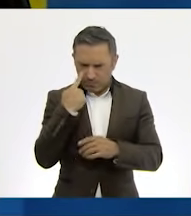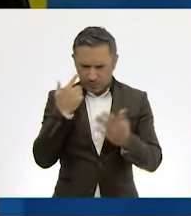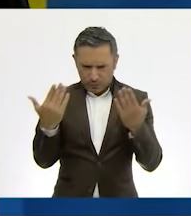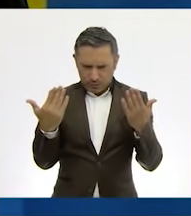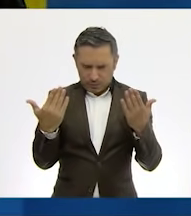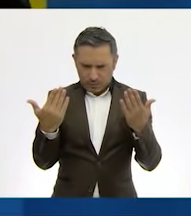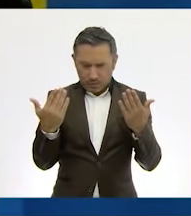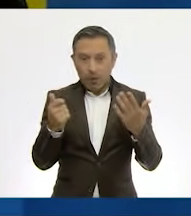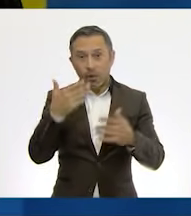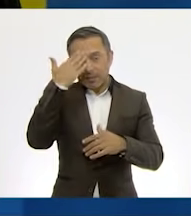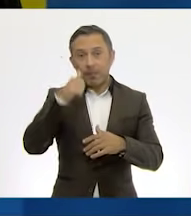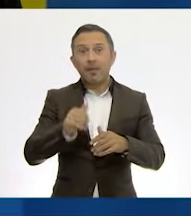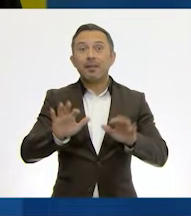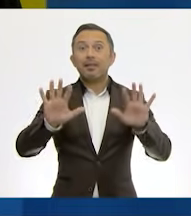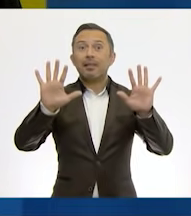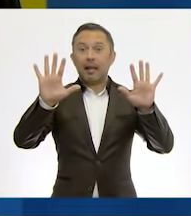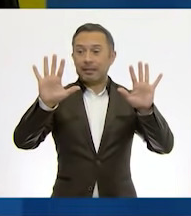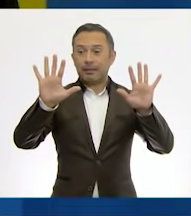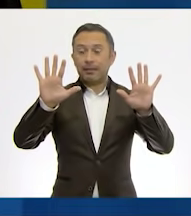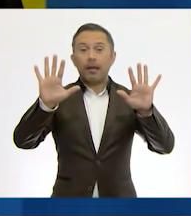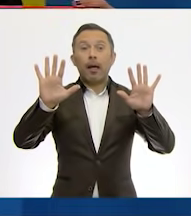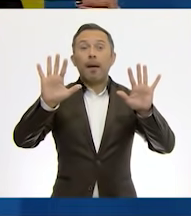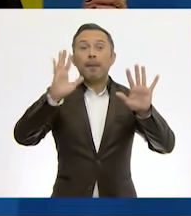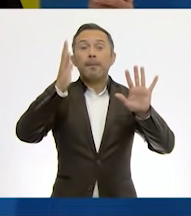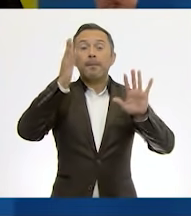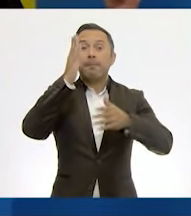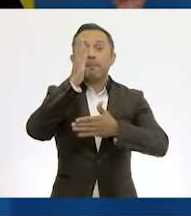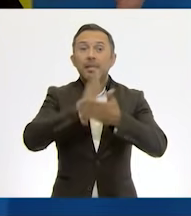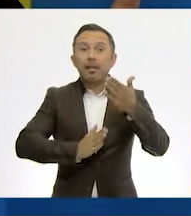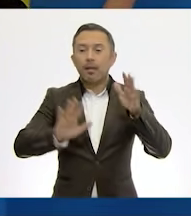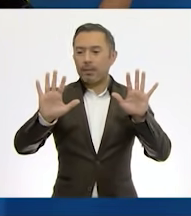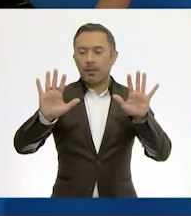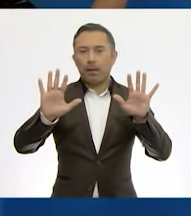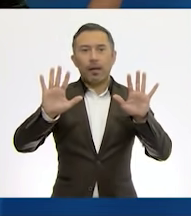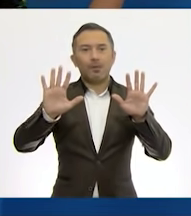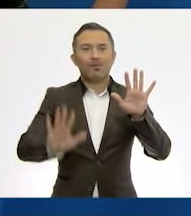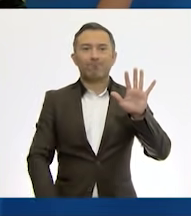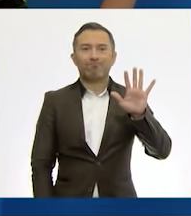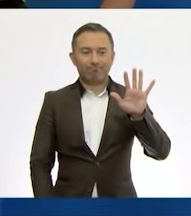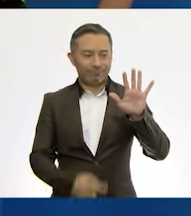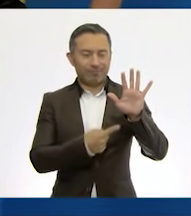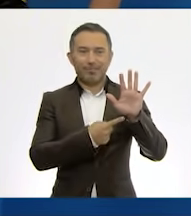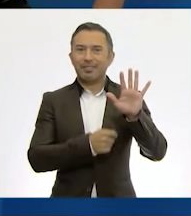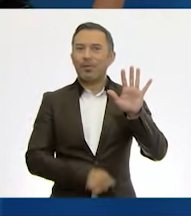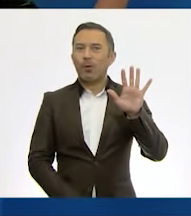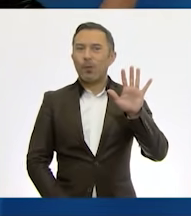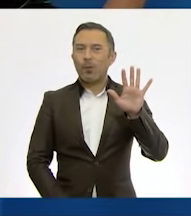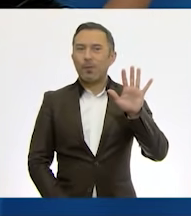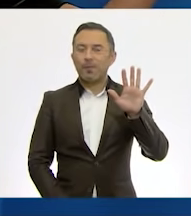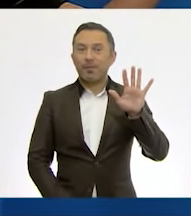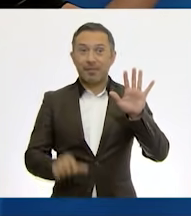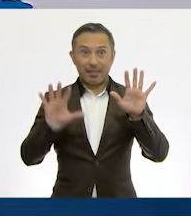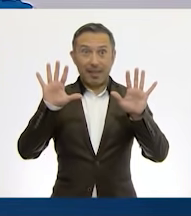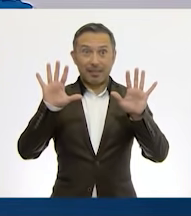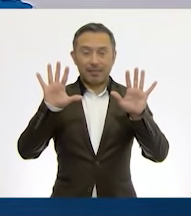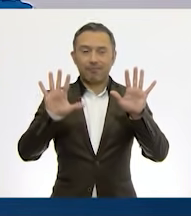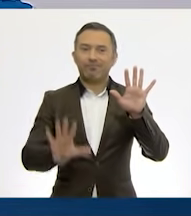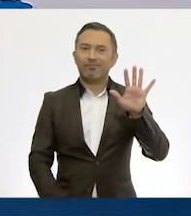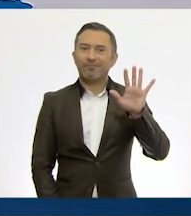mitad de diez. Entonces necesitamos dividir nuevamente la recta en dos partes, es decir, a la mitad.